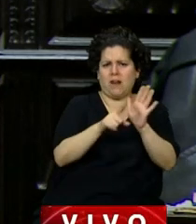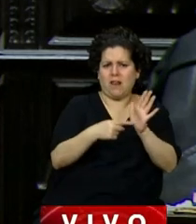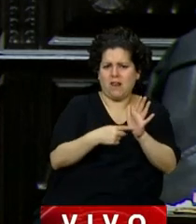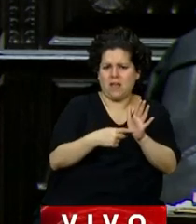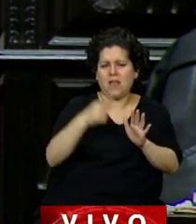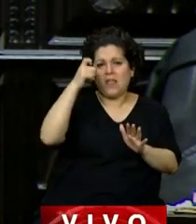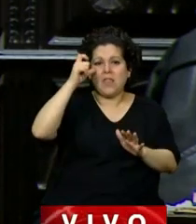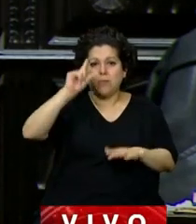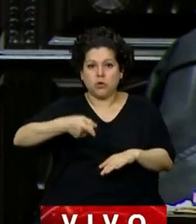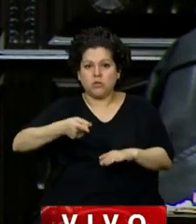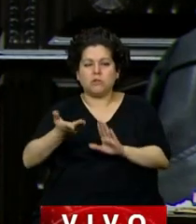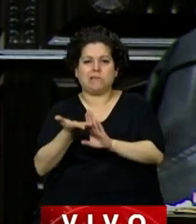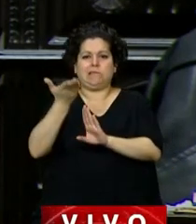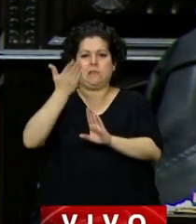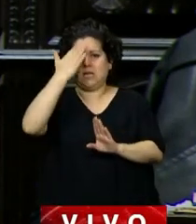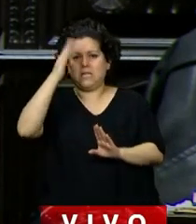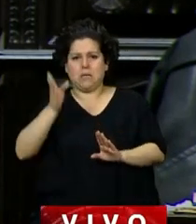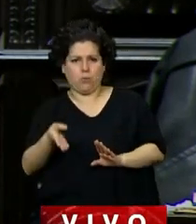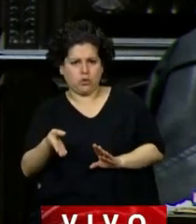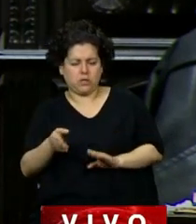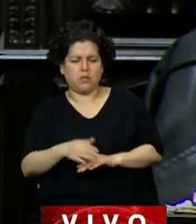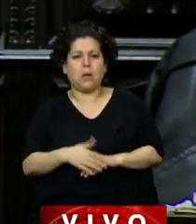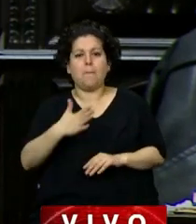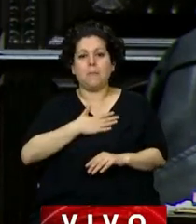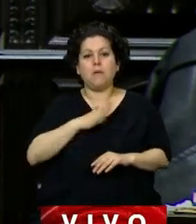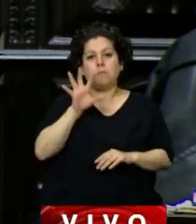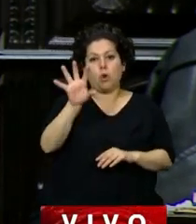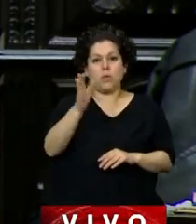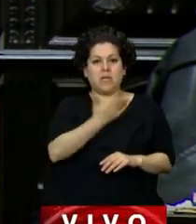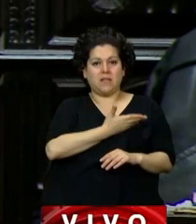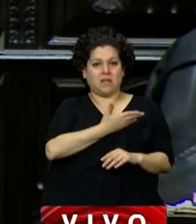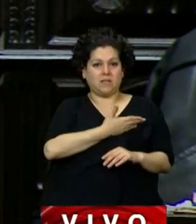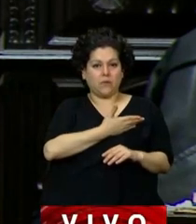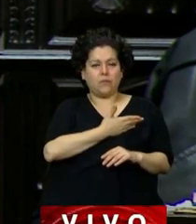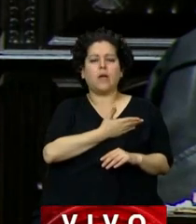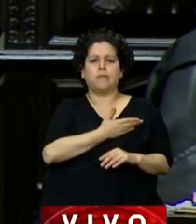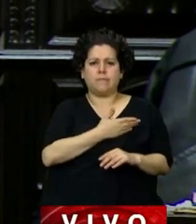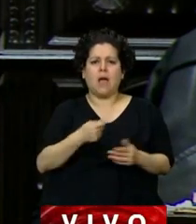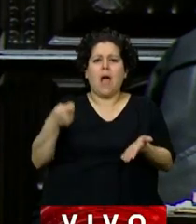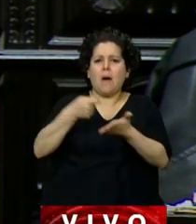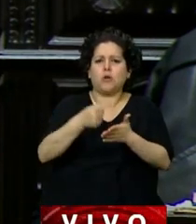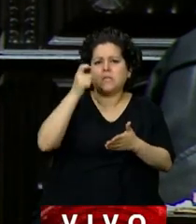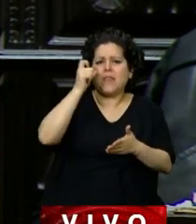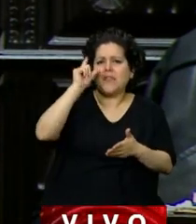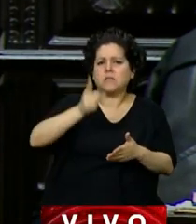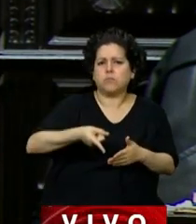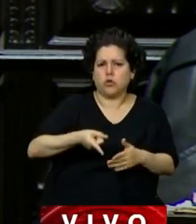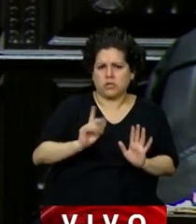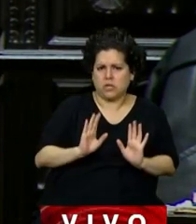que podría subir al 15%. Mi provincia, Santa Fe, aporta el 10% en el